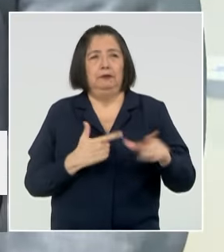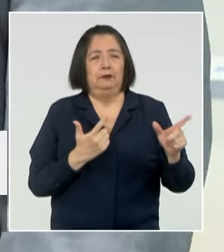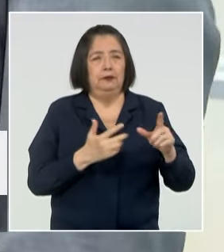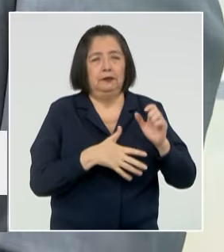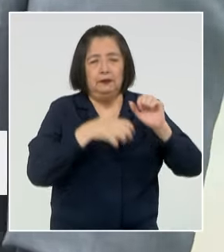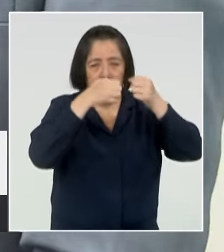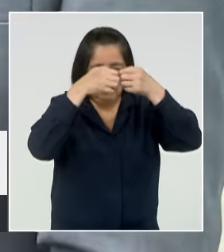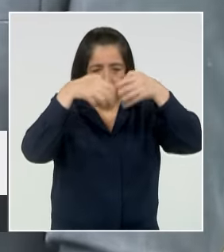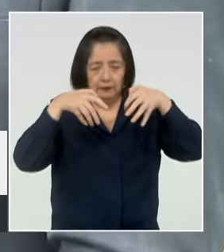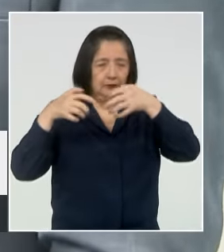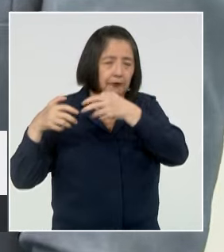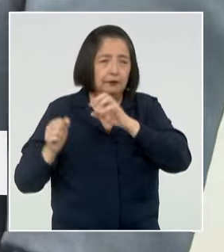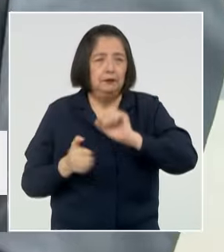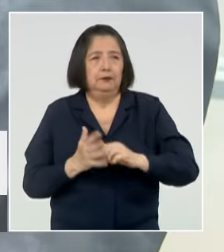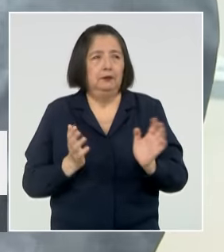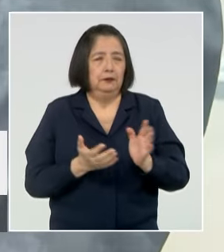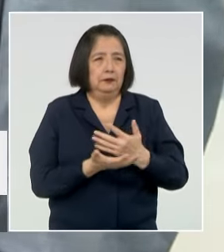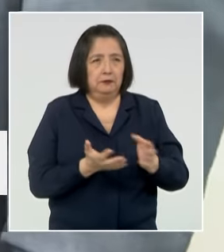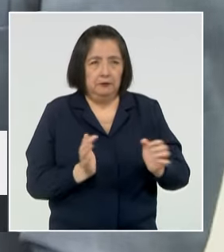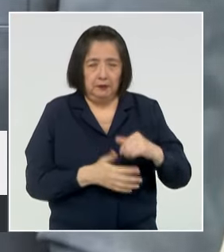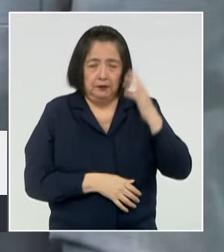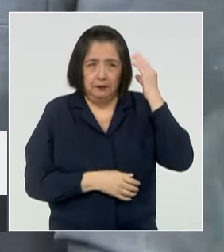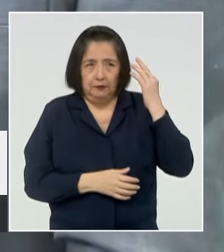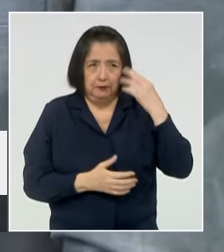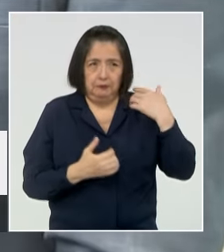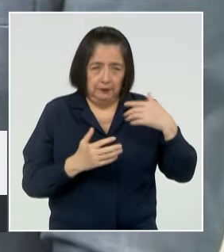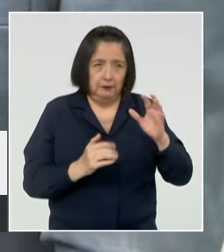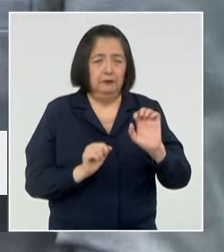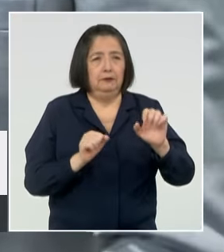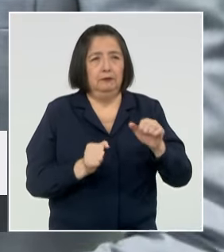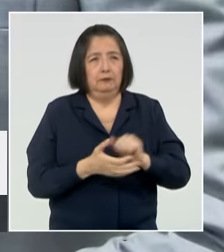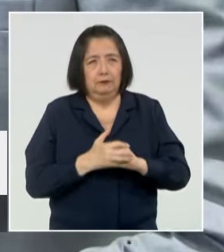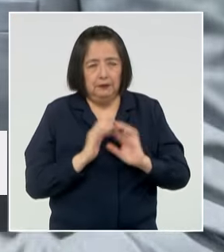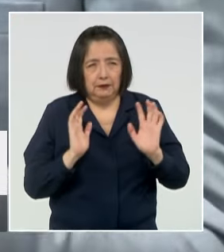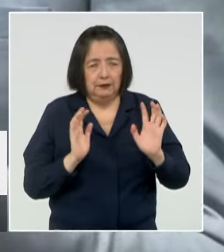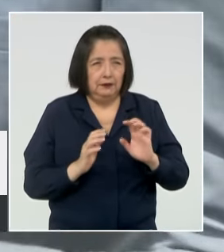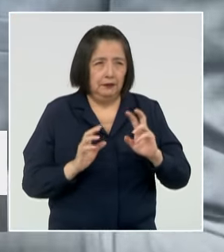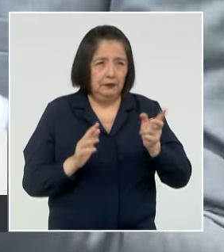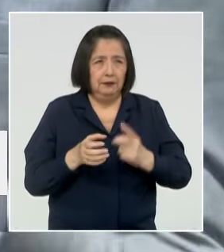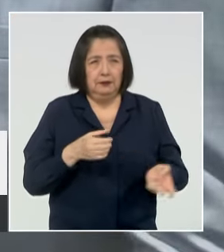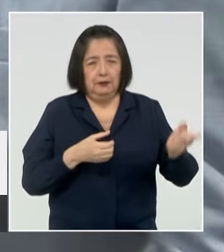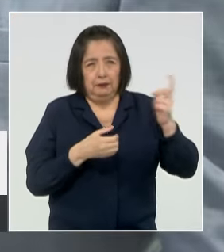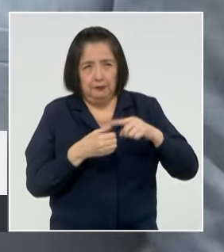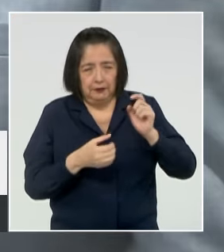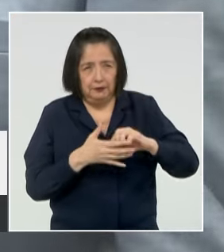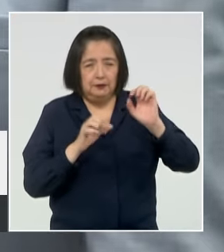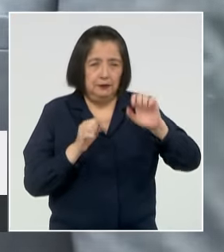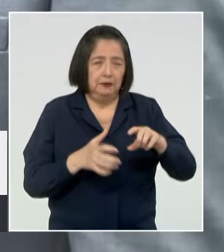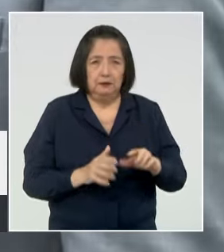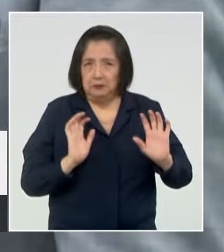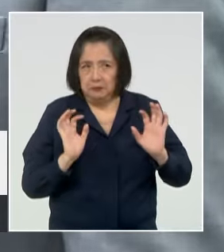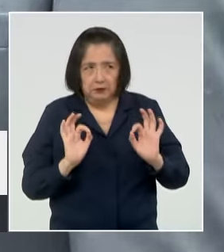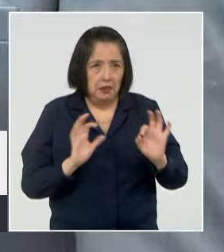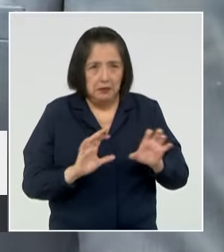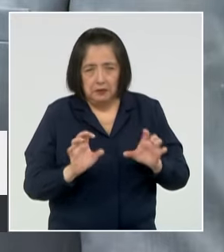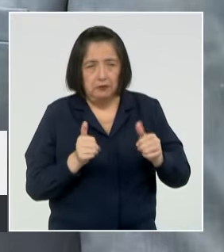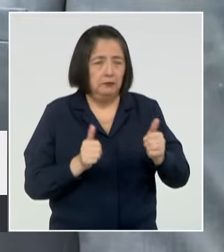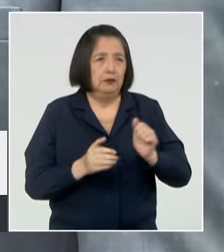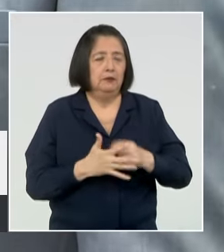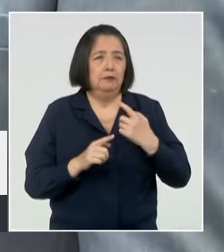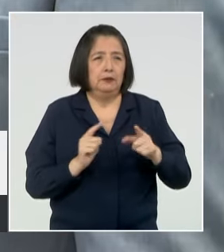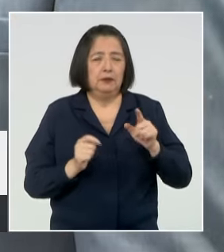estructurales, sin tanta experiencia previa, estaba destinado más al tema de la participación y de llegar en óptimas condiciones.